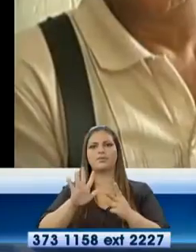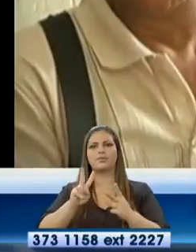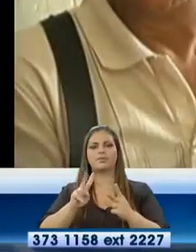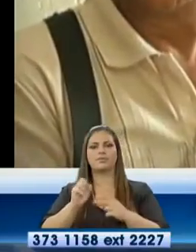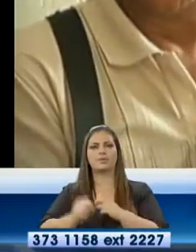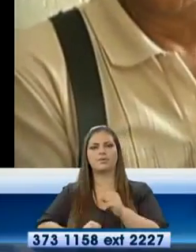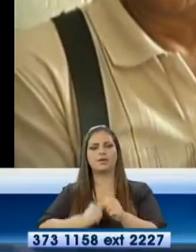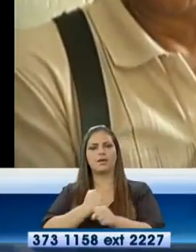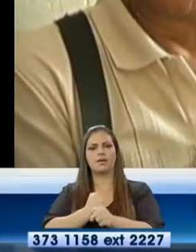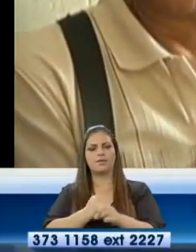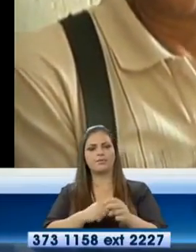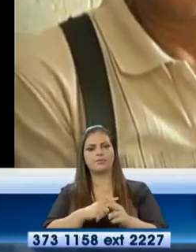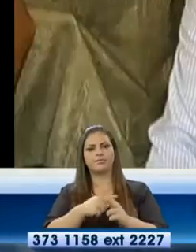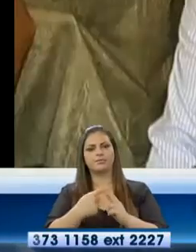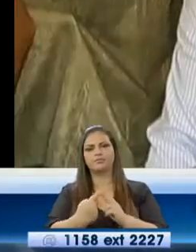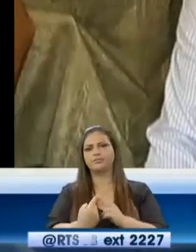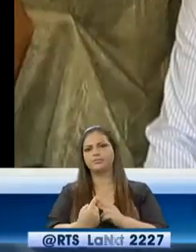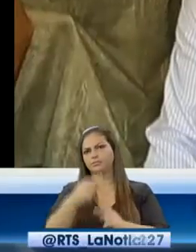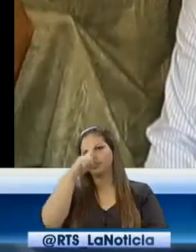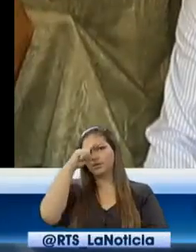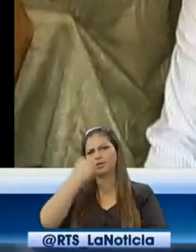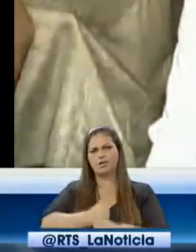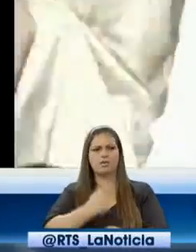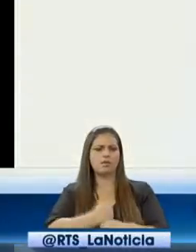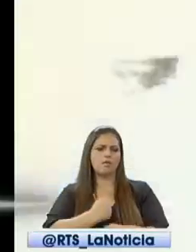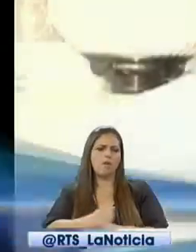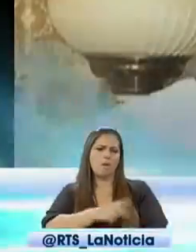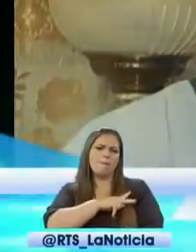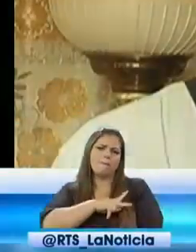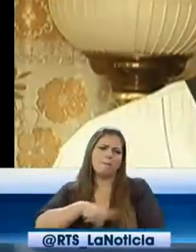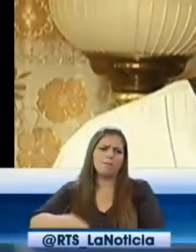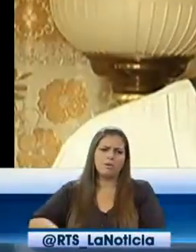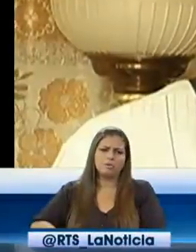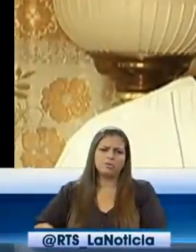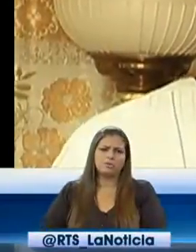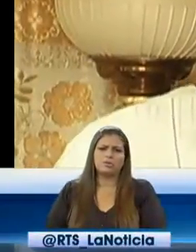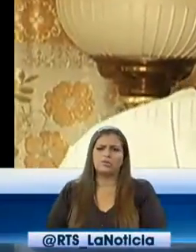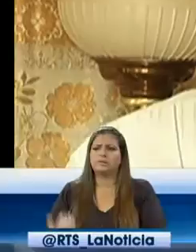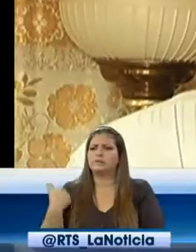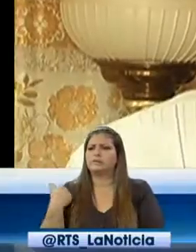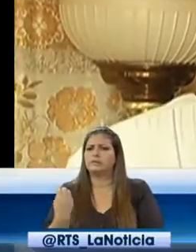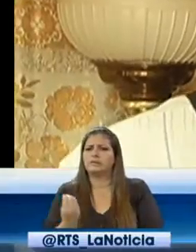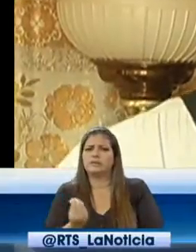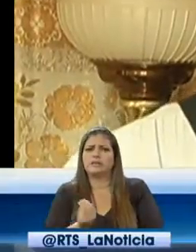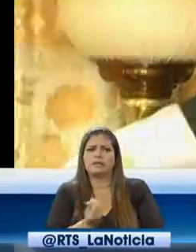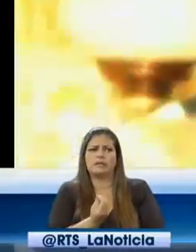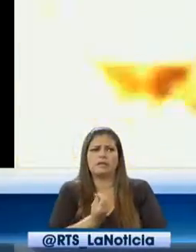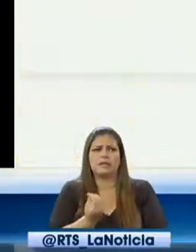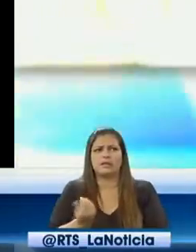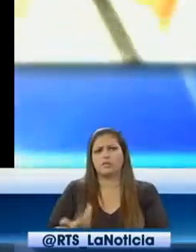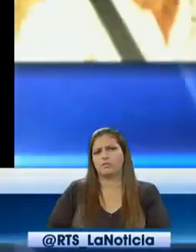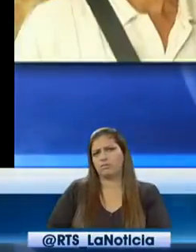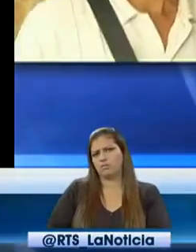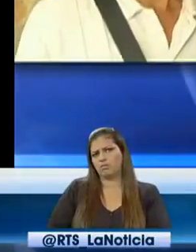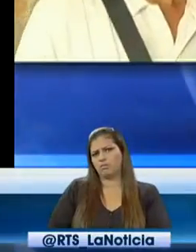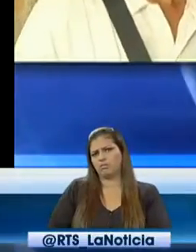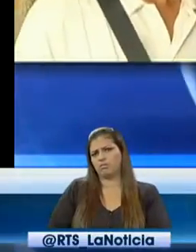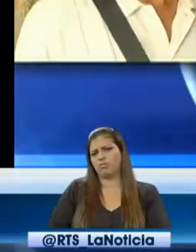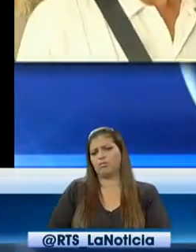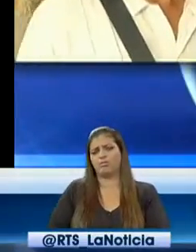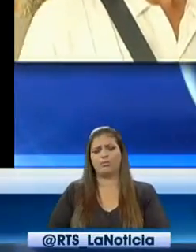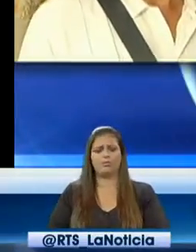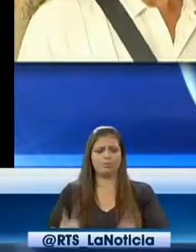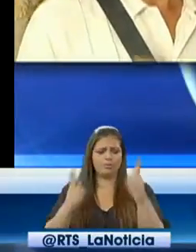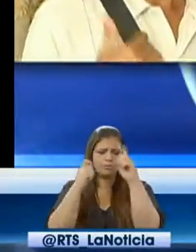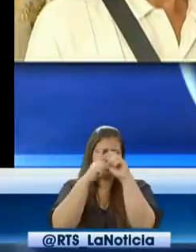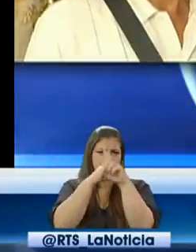Algo que hoy los pone en un aprieto existencial. Nadie puede pensar, decir que nunca puede llegarse a dar una situación como